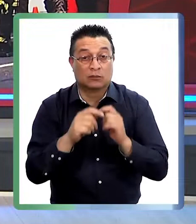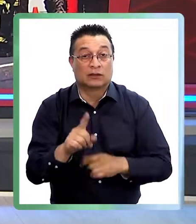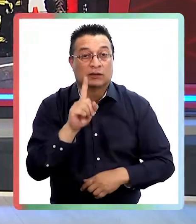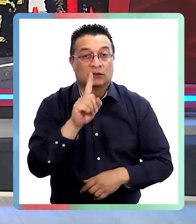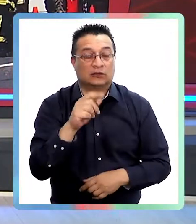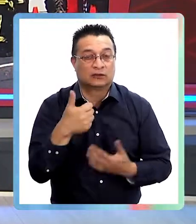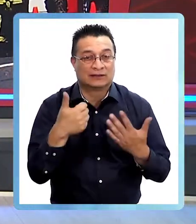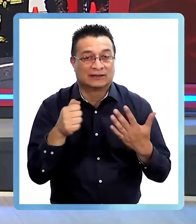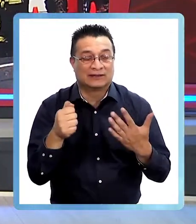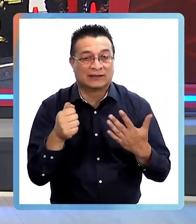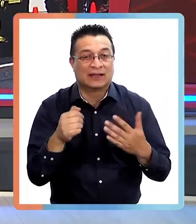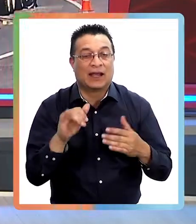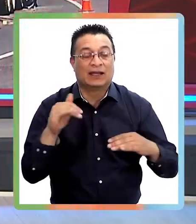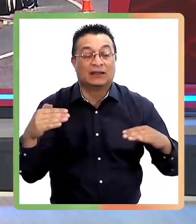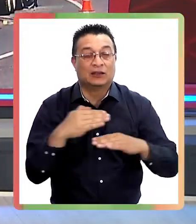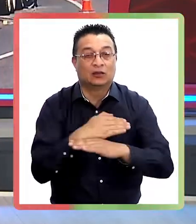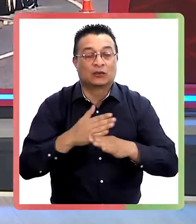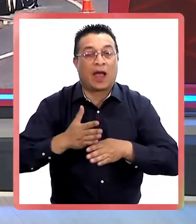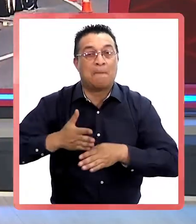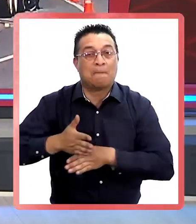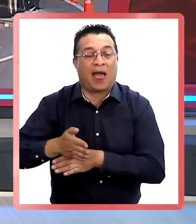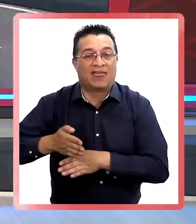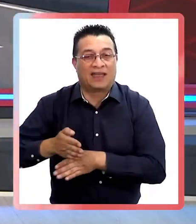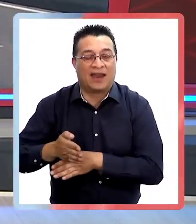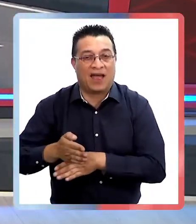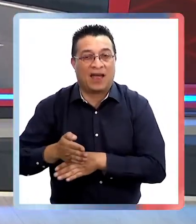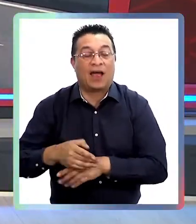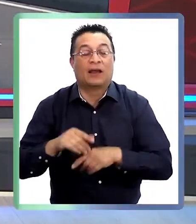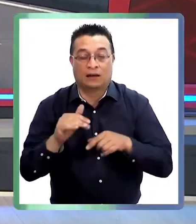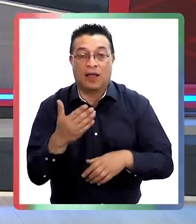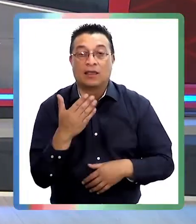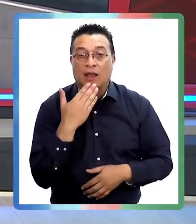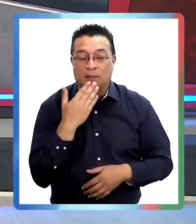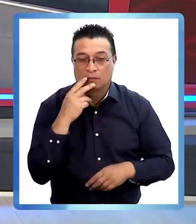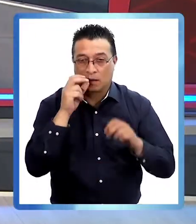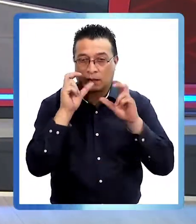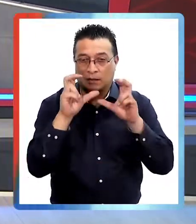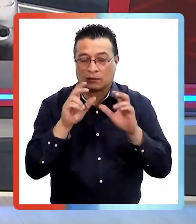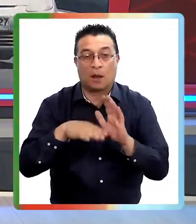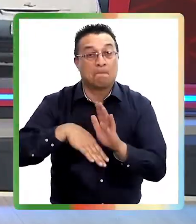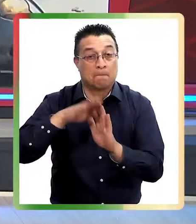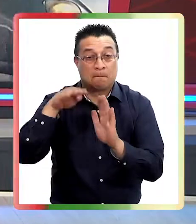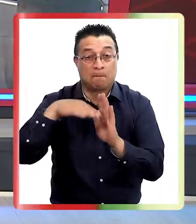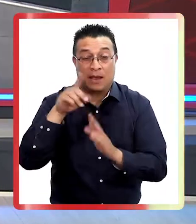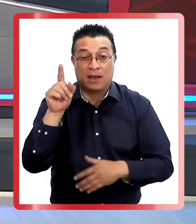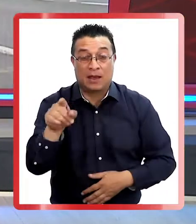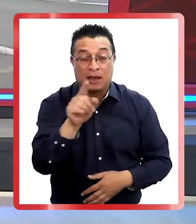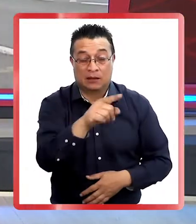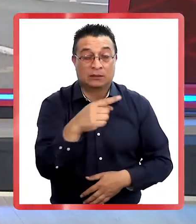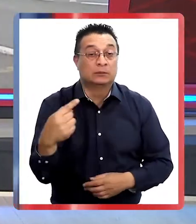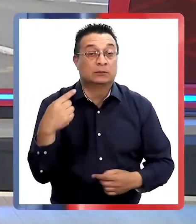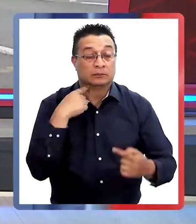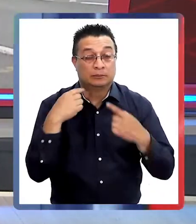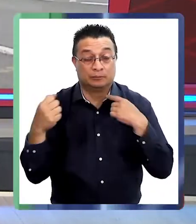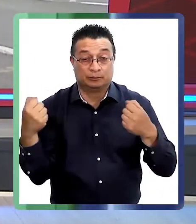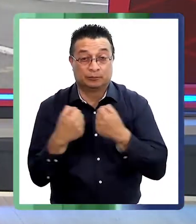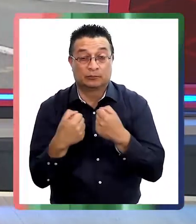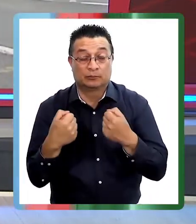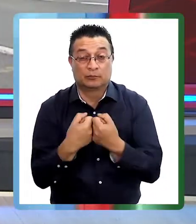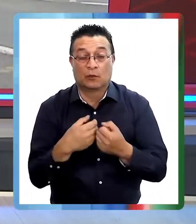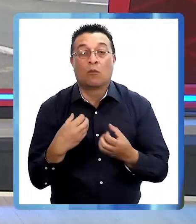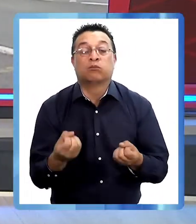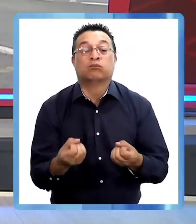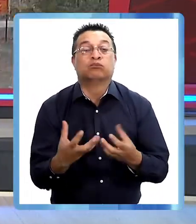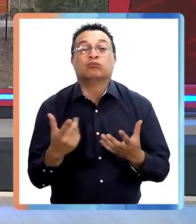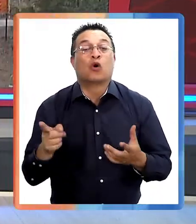la 160 y la ruta de la Madera. Y atención también, porque en la mayoría de los casos, estos accidentes se producen